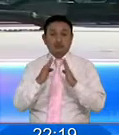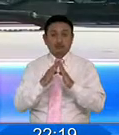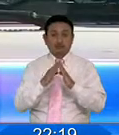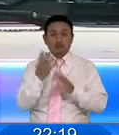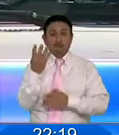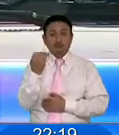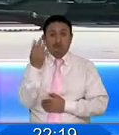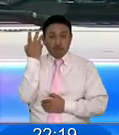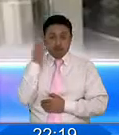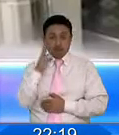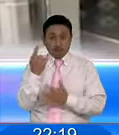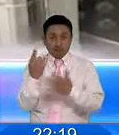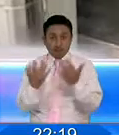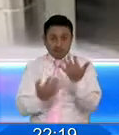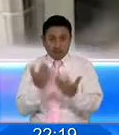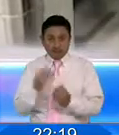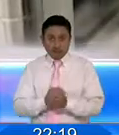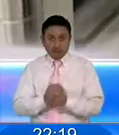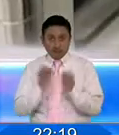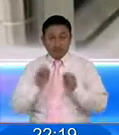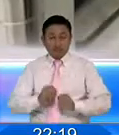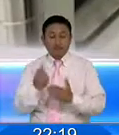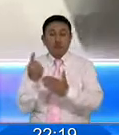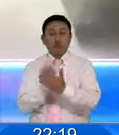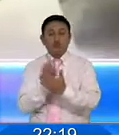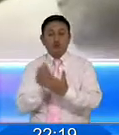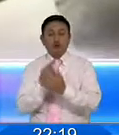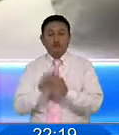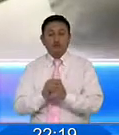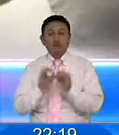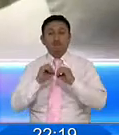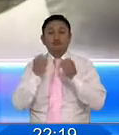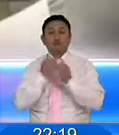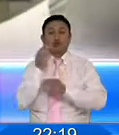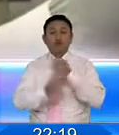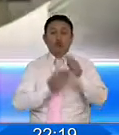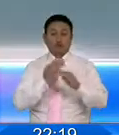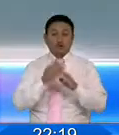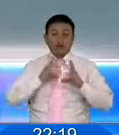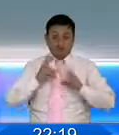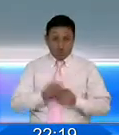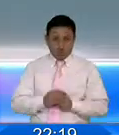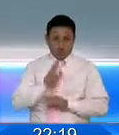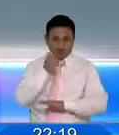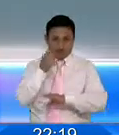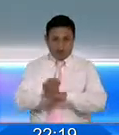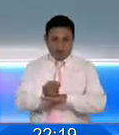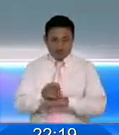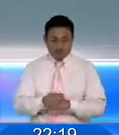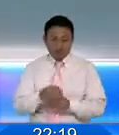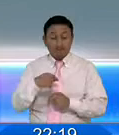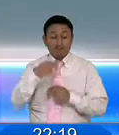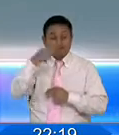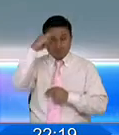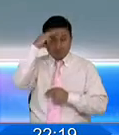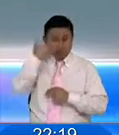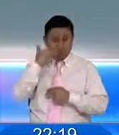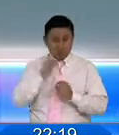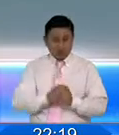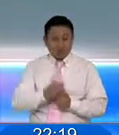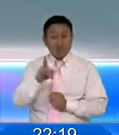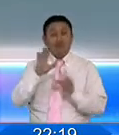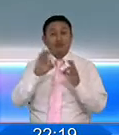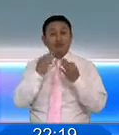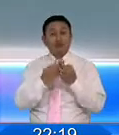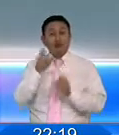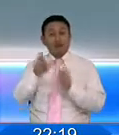por 14 días, tiempo de cuarentena establecido por la Organización Mundial de la Salud. Este noticiero intentó contactarse con